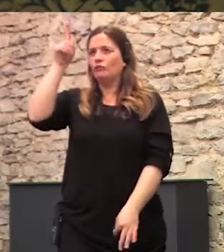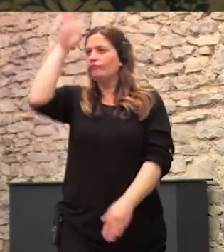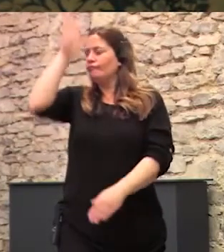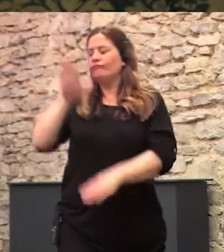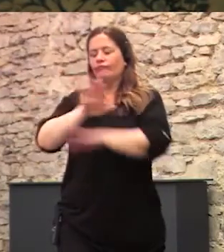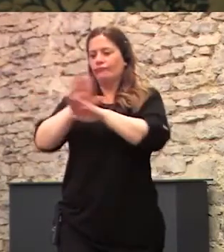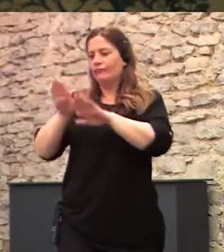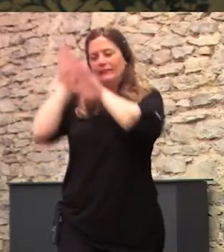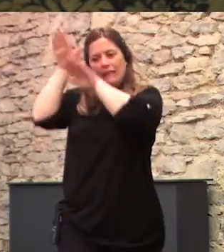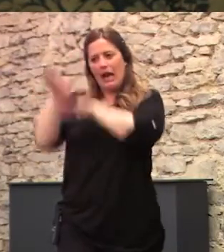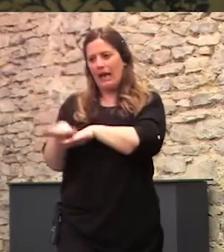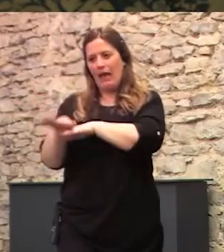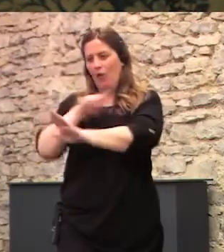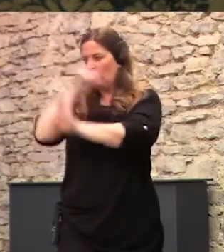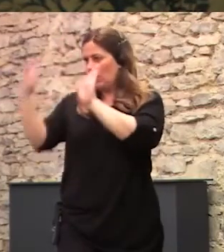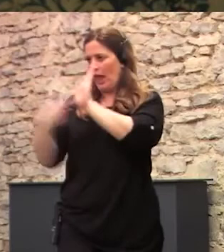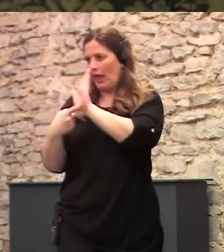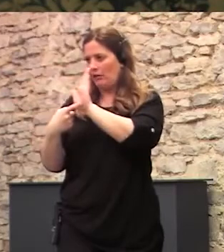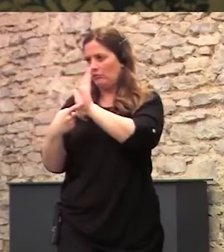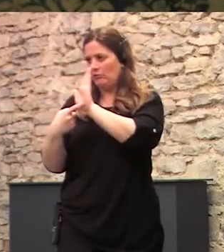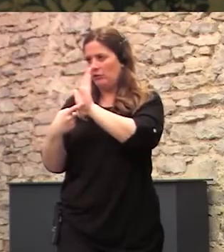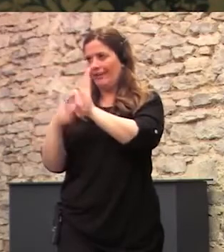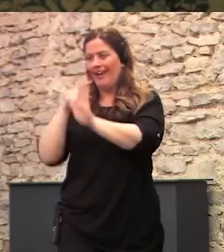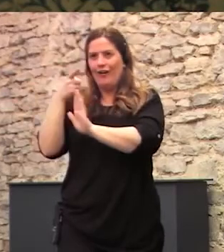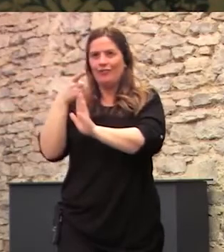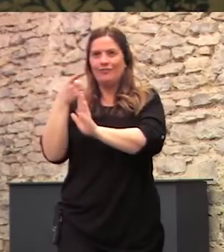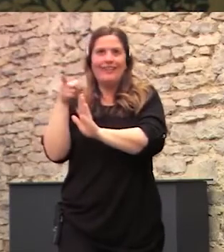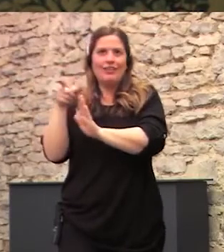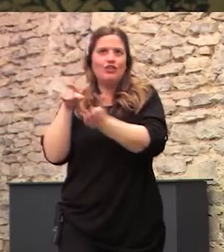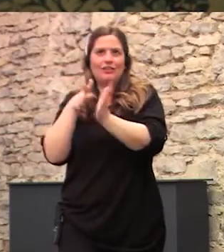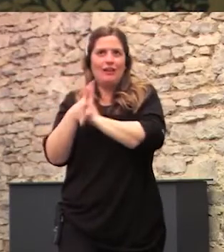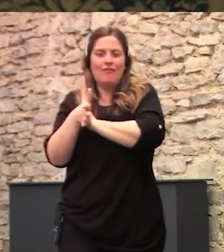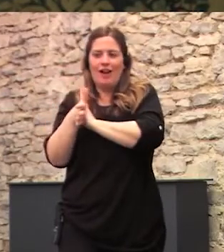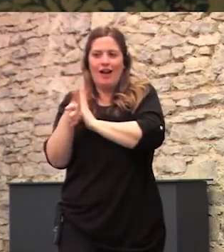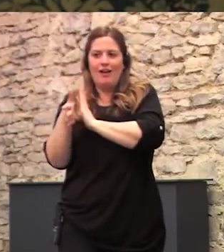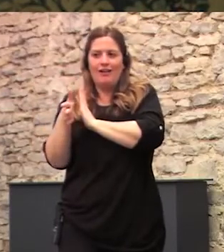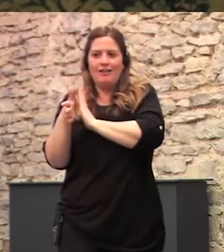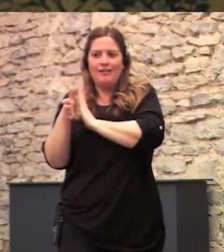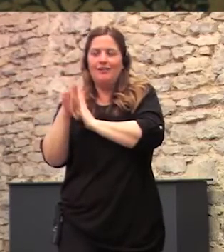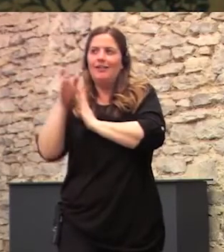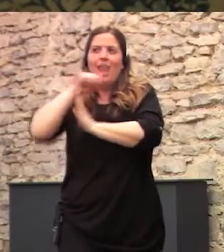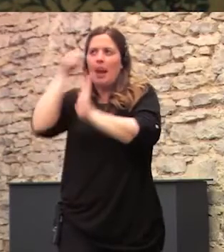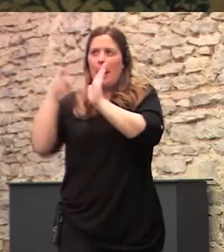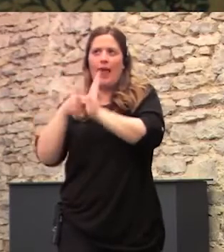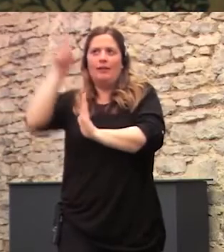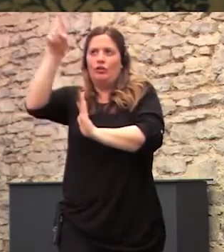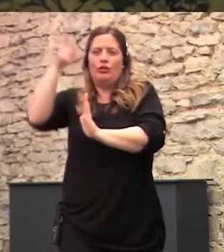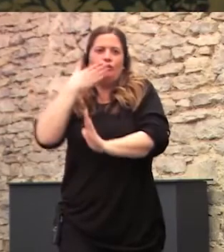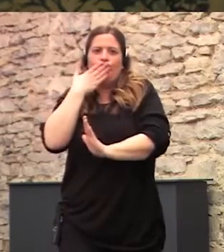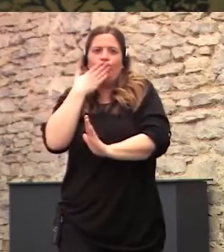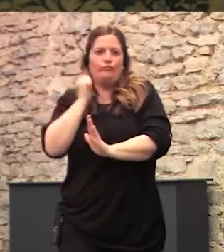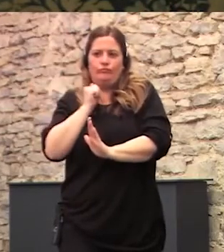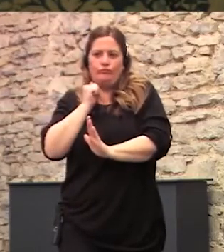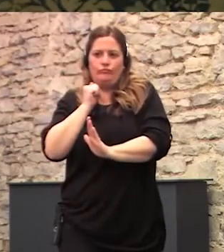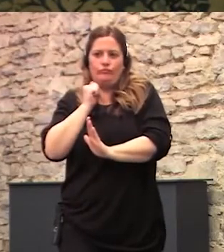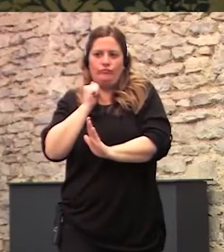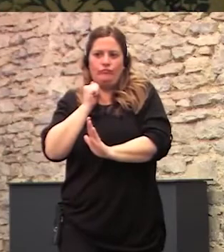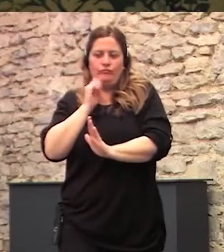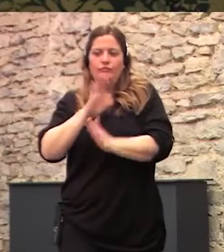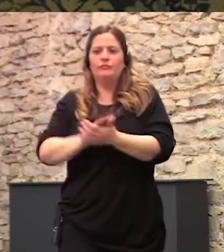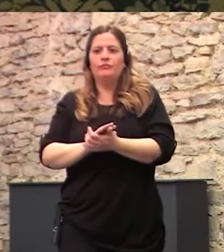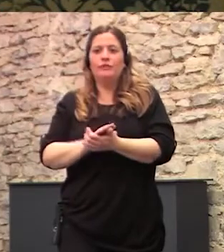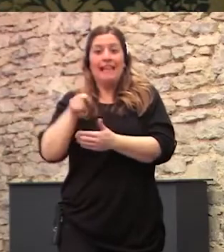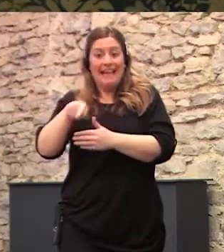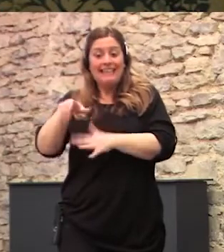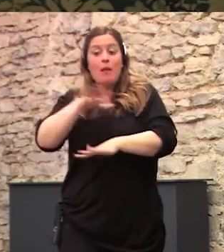sagrado es tocar una fibra sensible. Por lo tanto, este movimiento lo que busca precisamente es